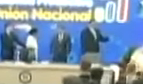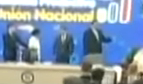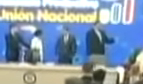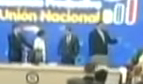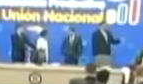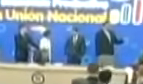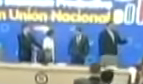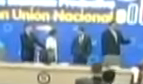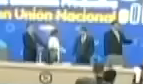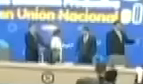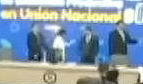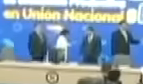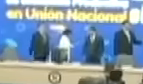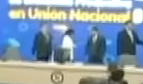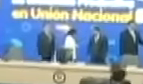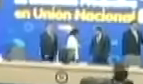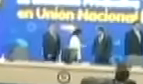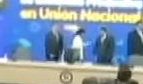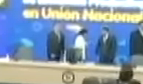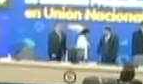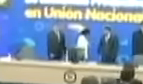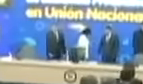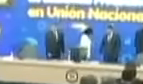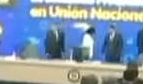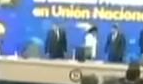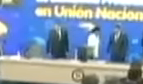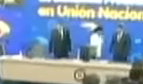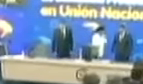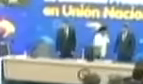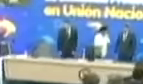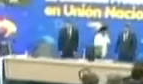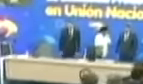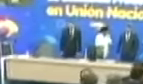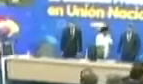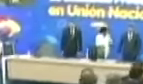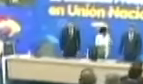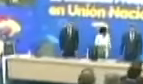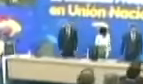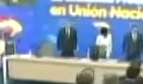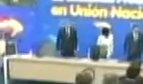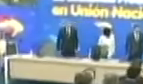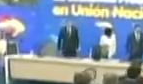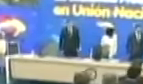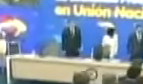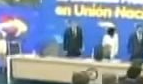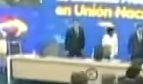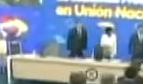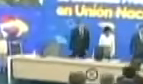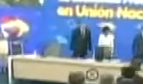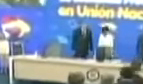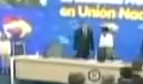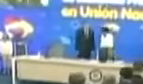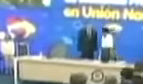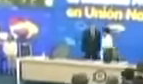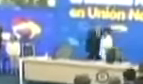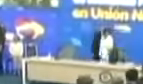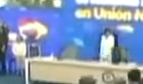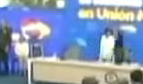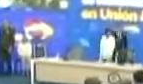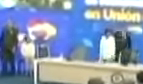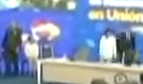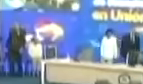presidente de la República, Nicolás Maduro, a los empresarios que están presentes. Nos referimos a la Confederación Venezolana de Industriales